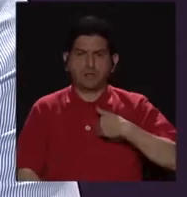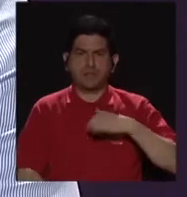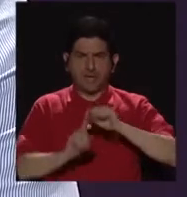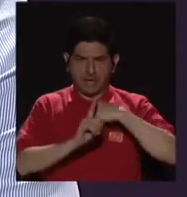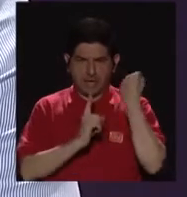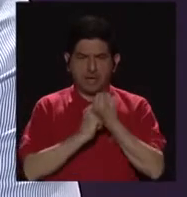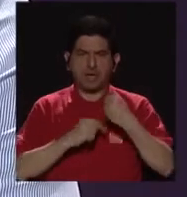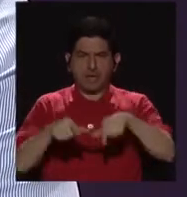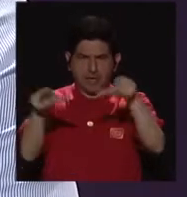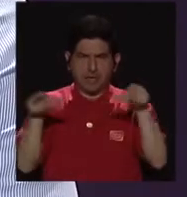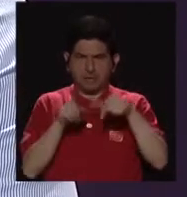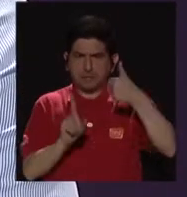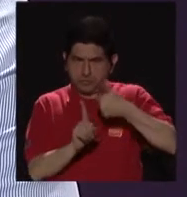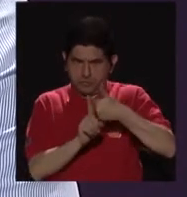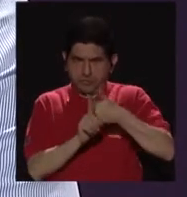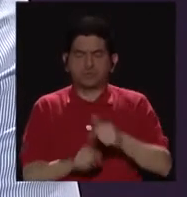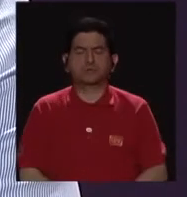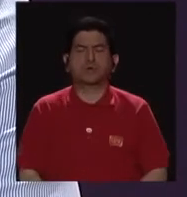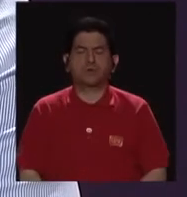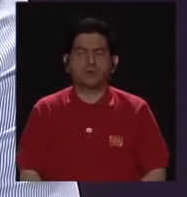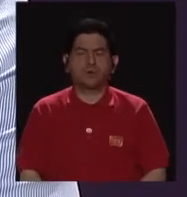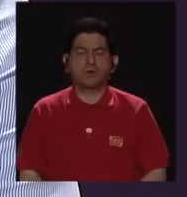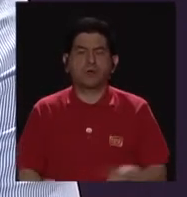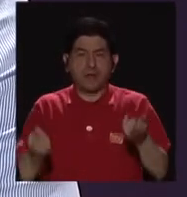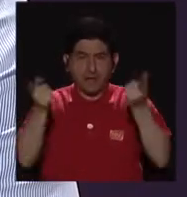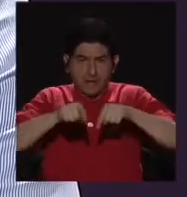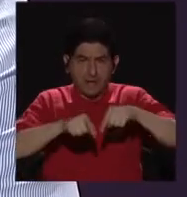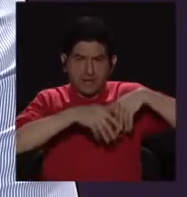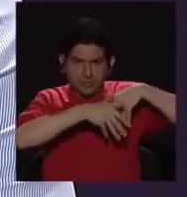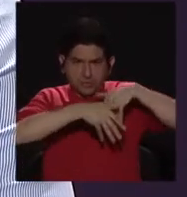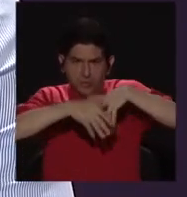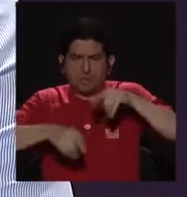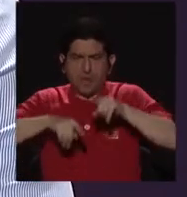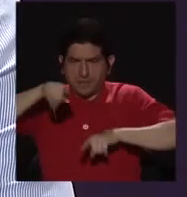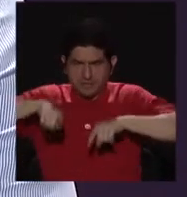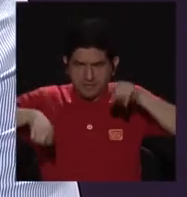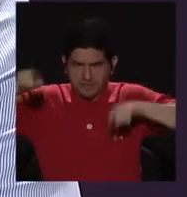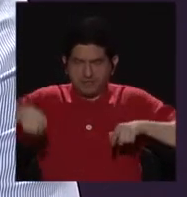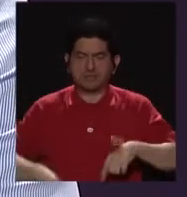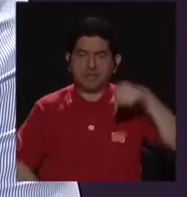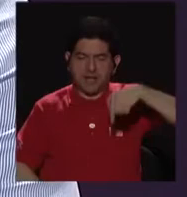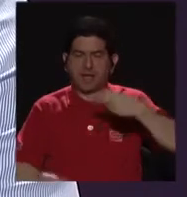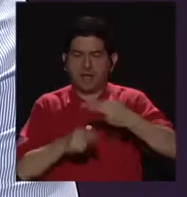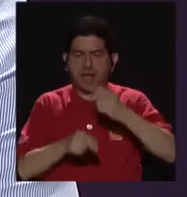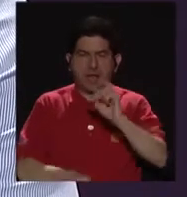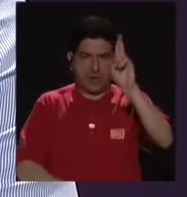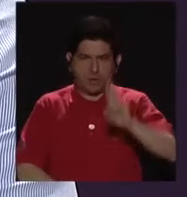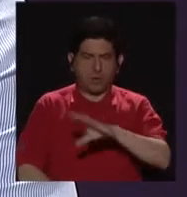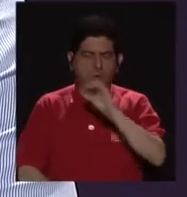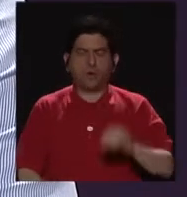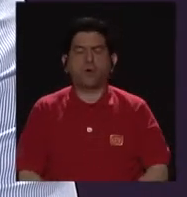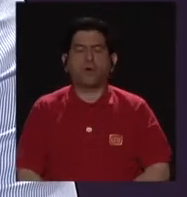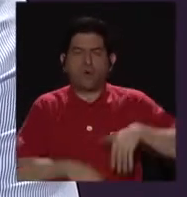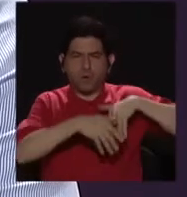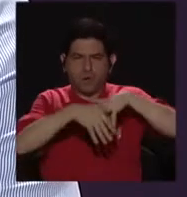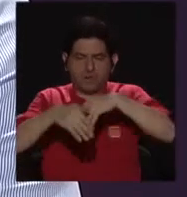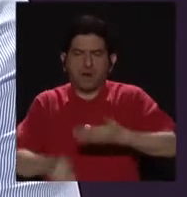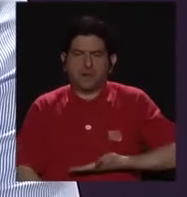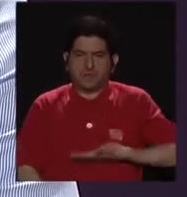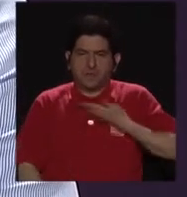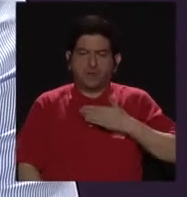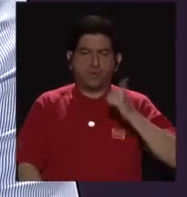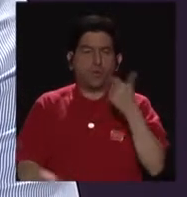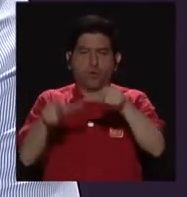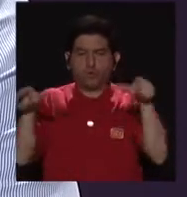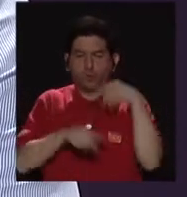en torno a la conocida marcha de la diversidad el nombre que yo aquí en costa rica en marcha el orgullo en otros